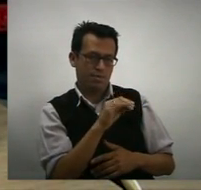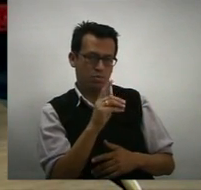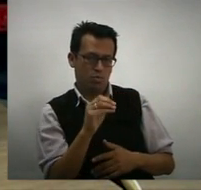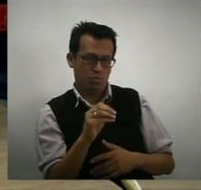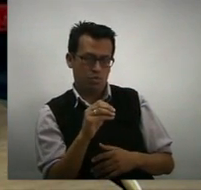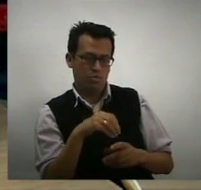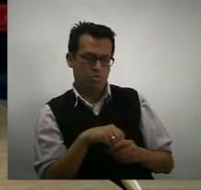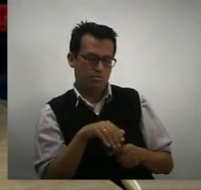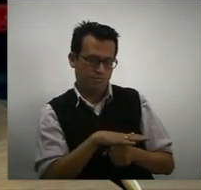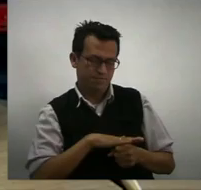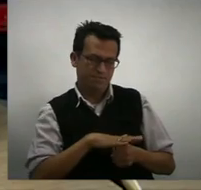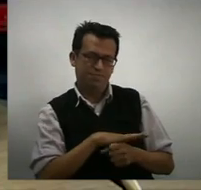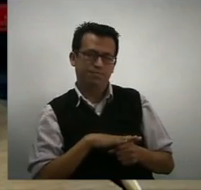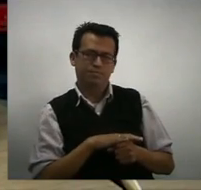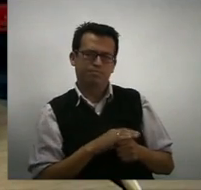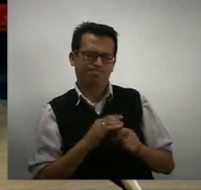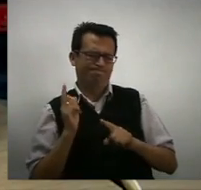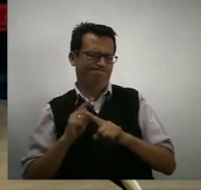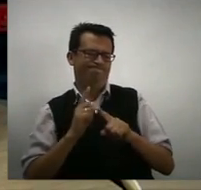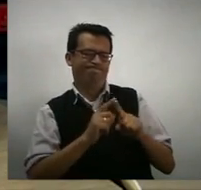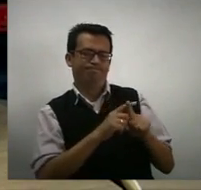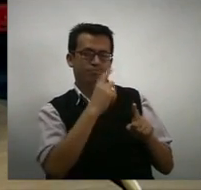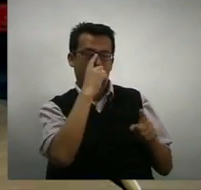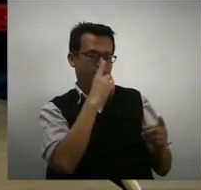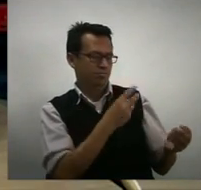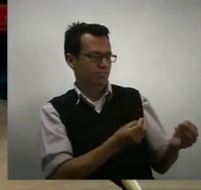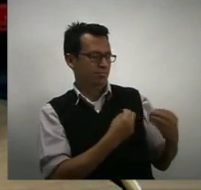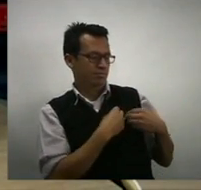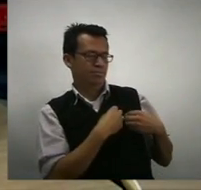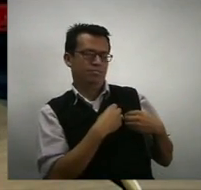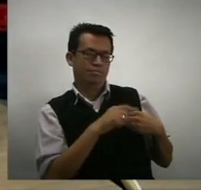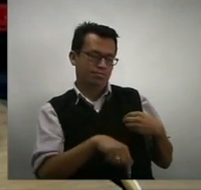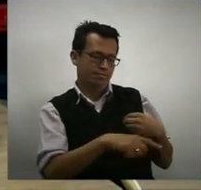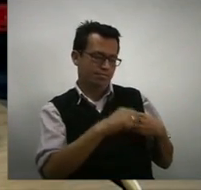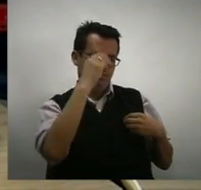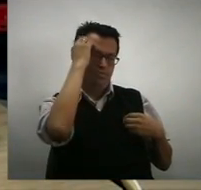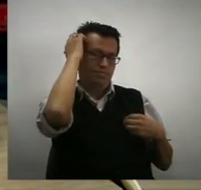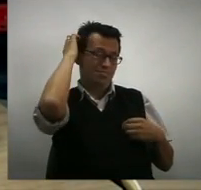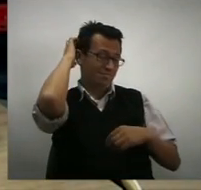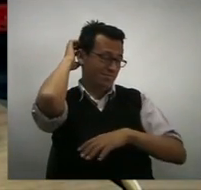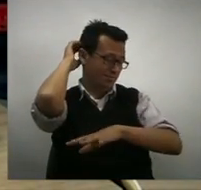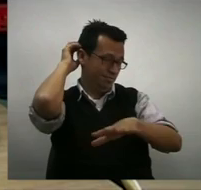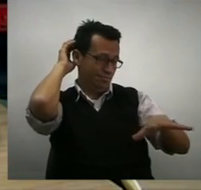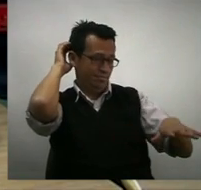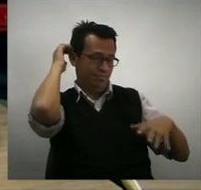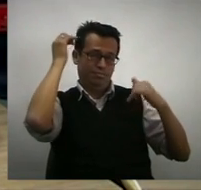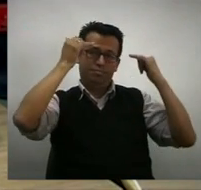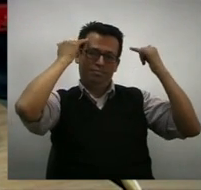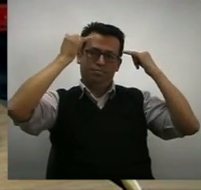La poderosa máquina social se encarga por medio de dispositivos de sumirlo en un estado de anestesia en el que todas las